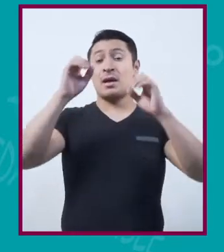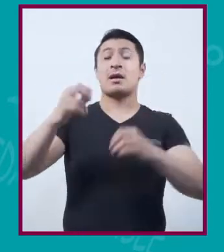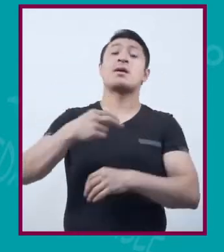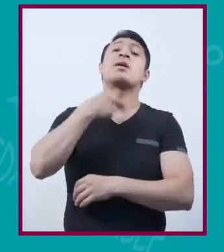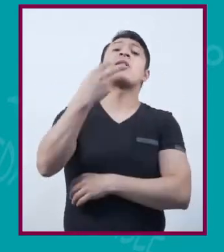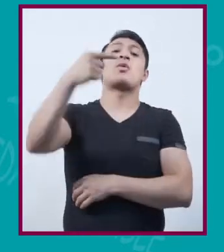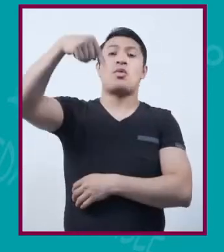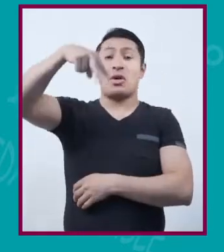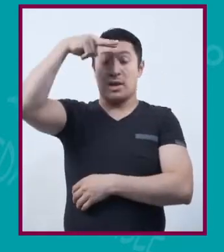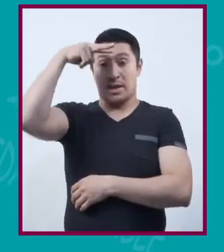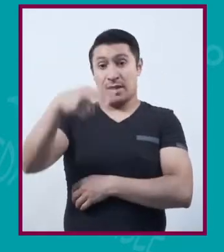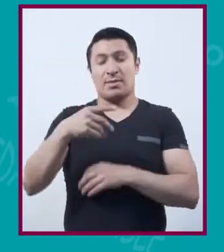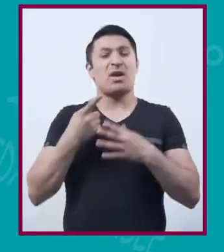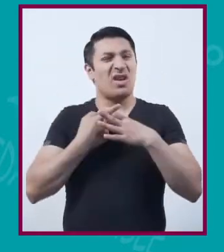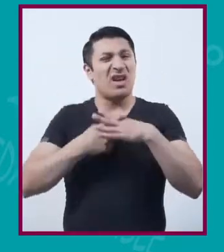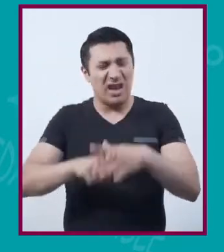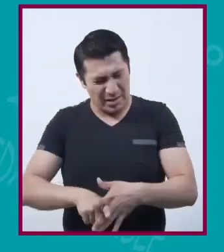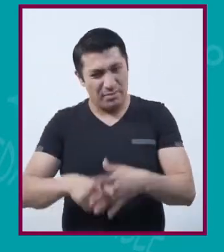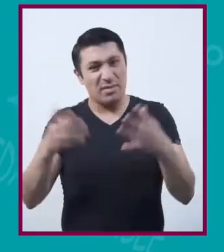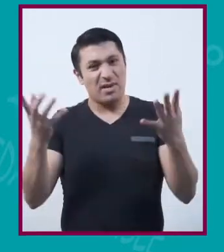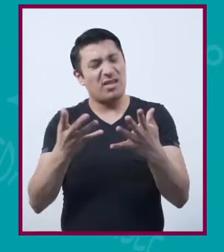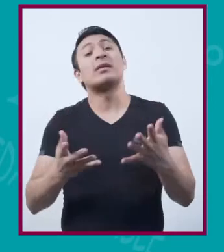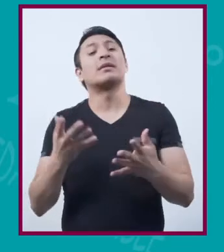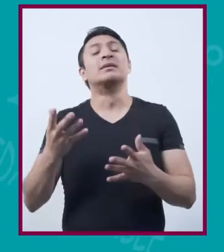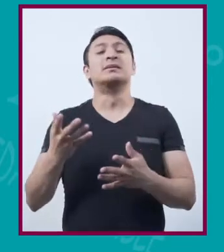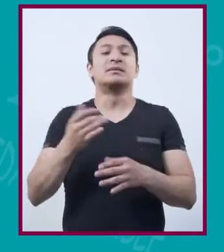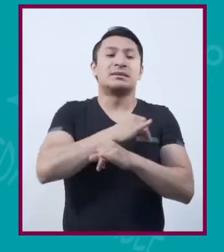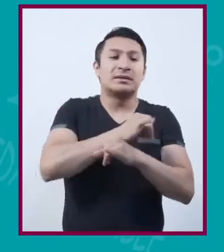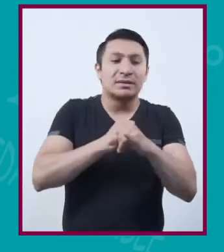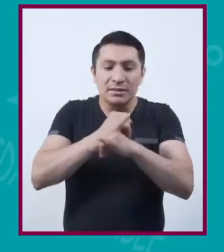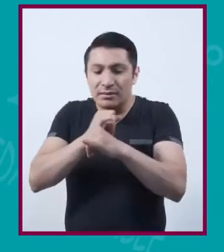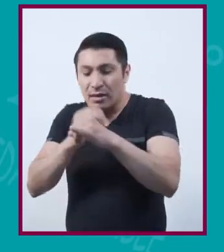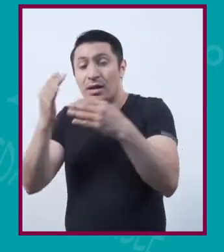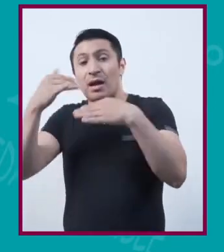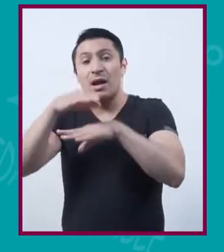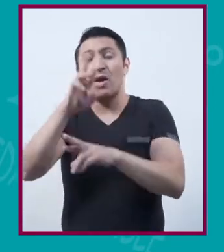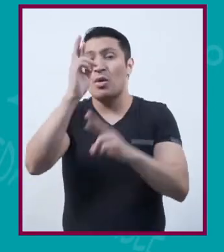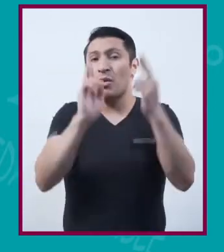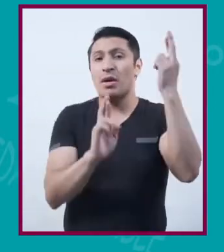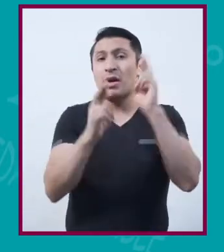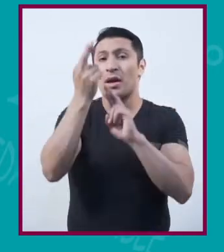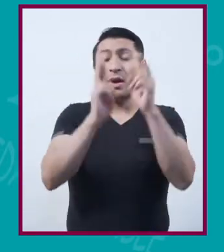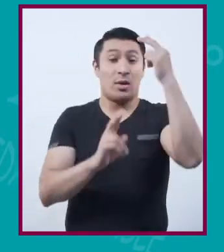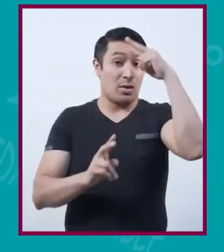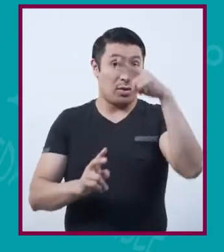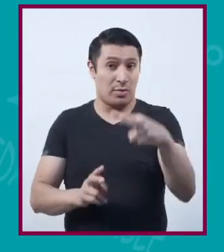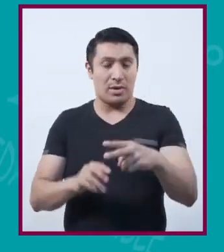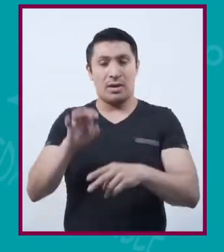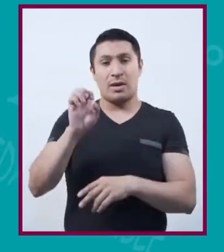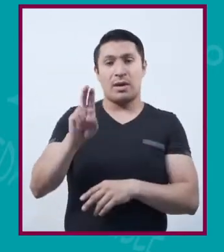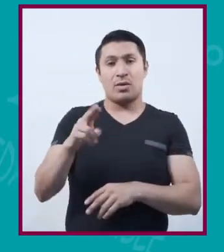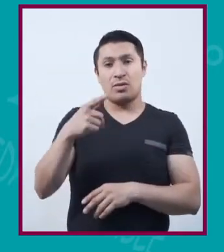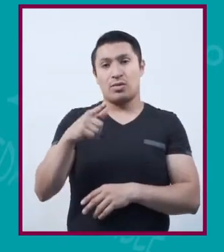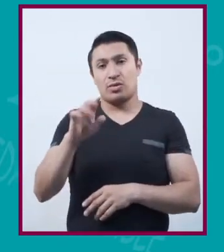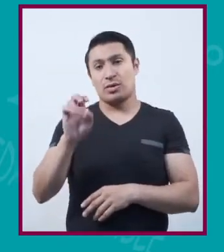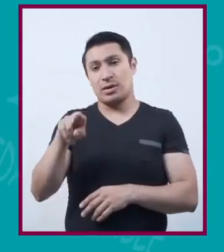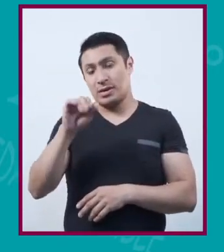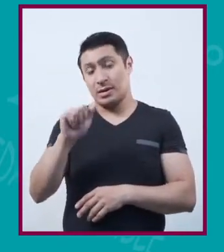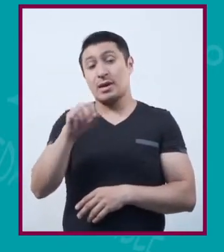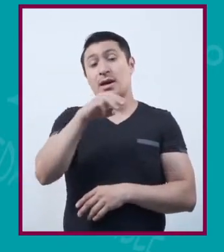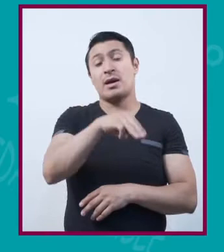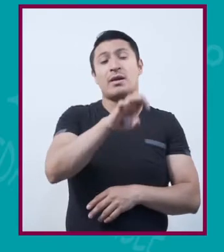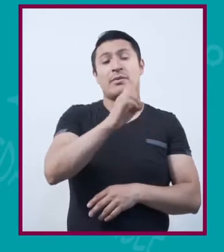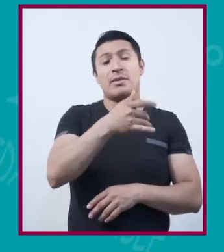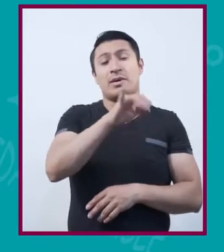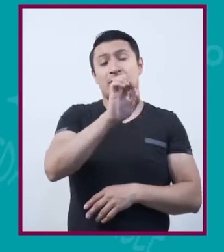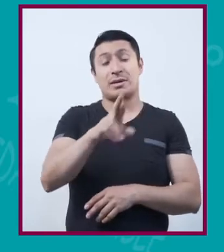historia oral en México. Empezaron por hacer estudios sobre la Revolución Mexicana. Eugenia